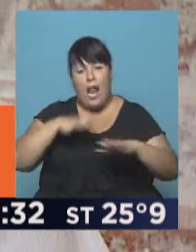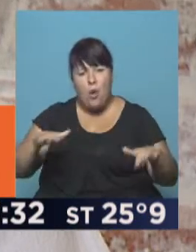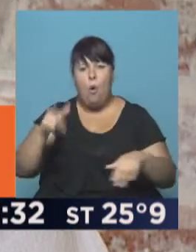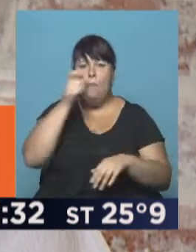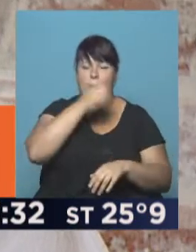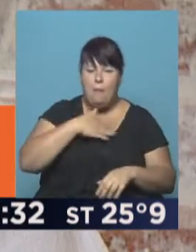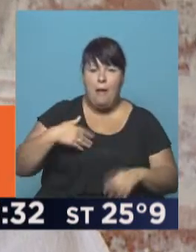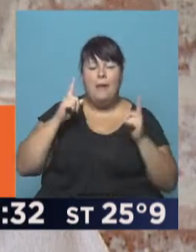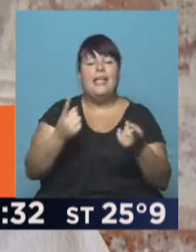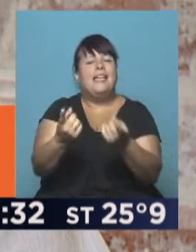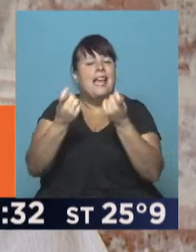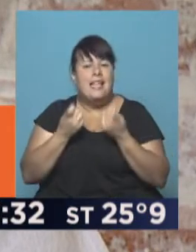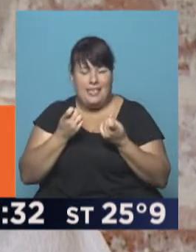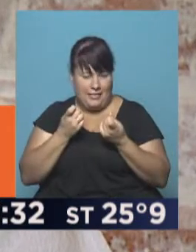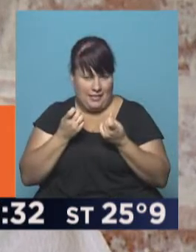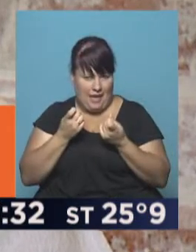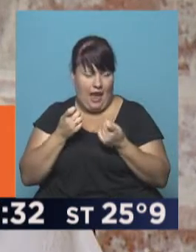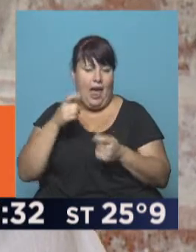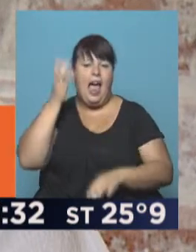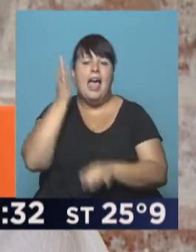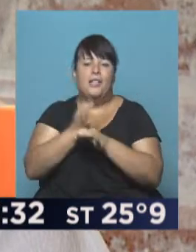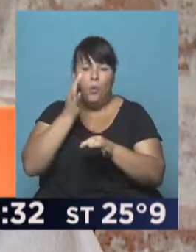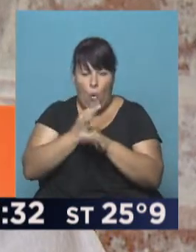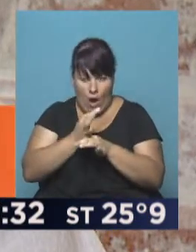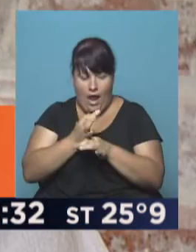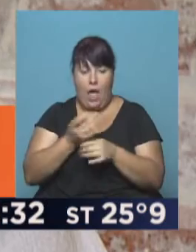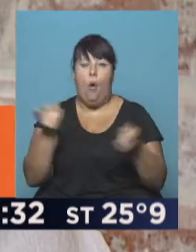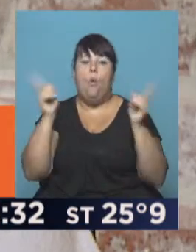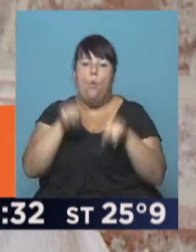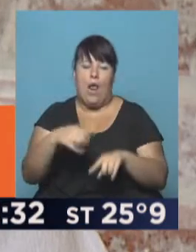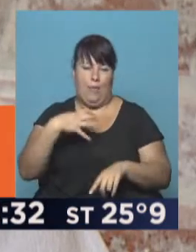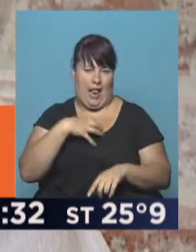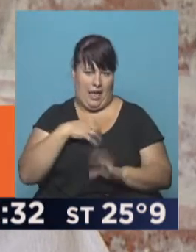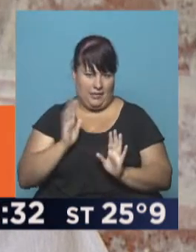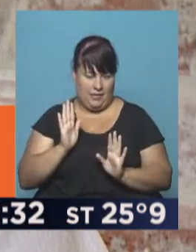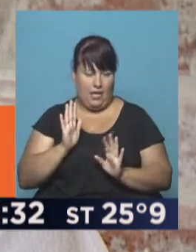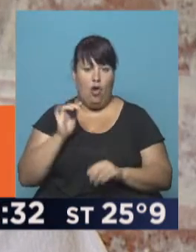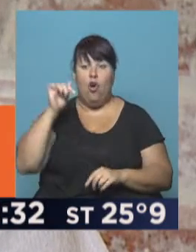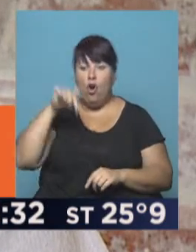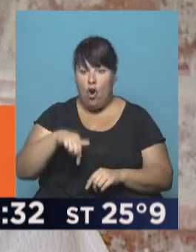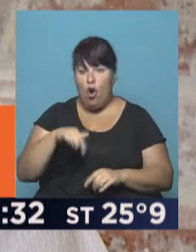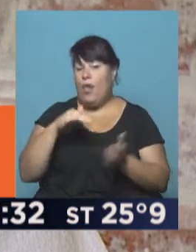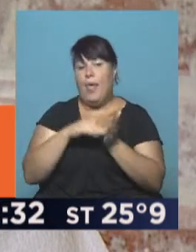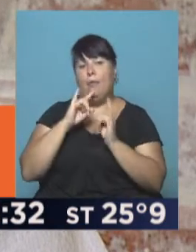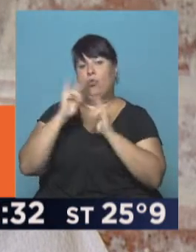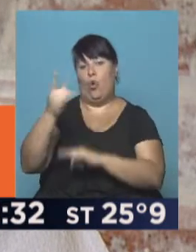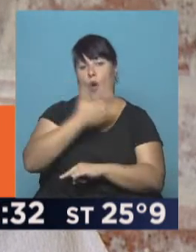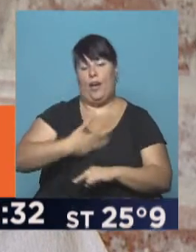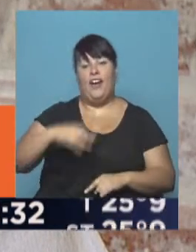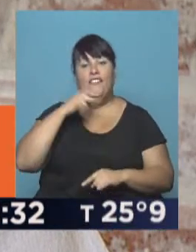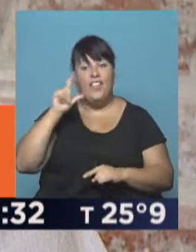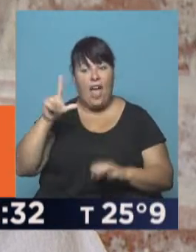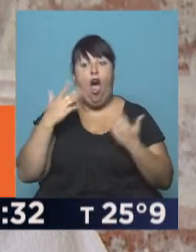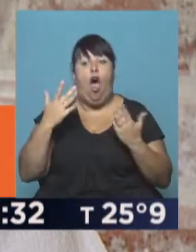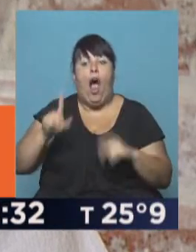padres y los docentes, necesitamos que la escuela vuelva a tener clases. Hoy está en manos de la gobernadora Vidal y esperemos